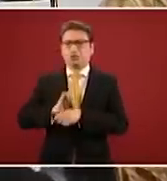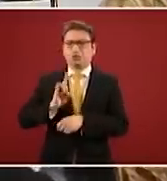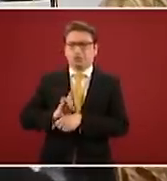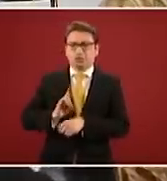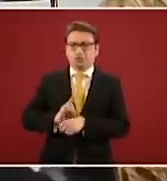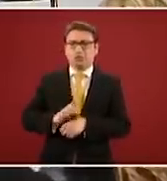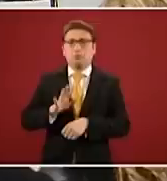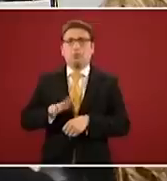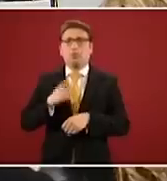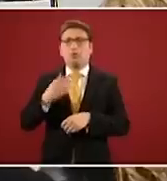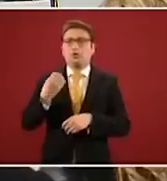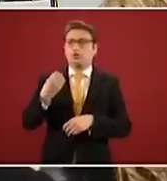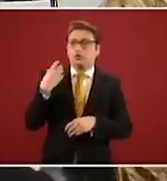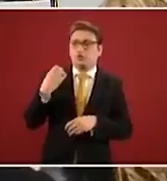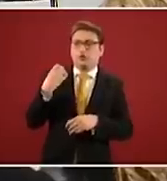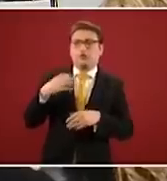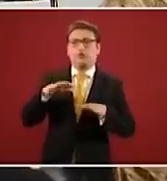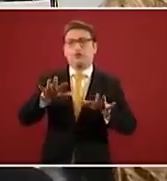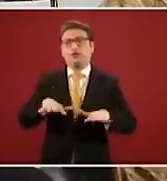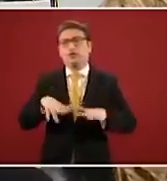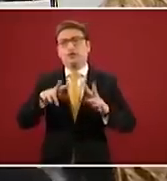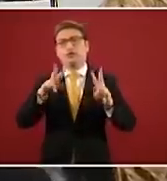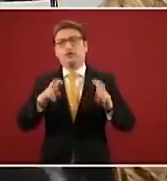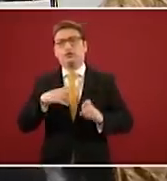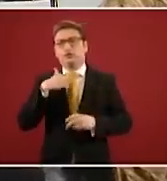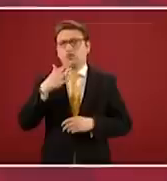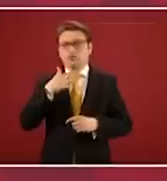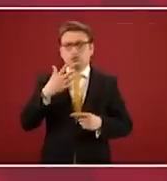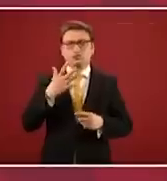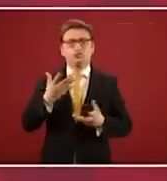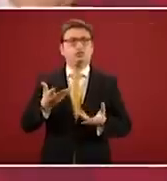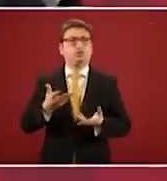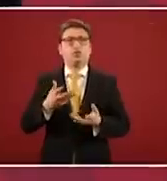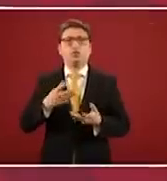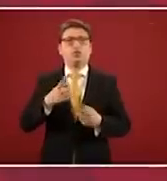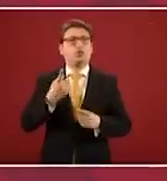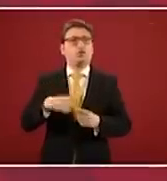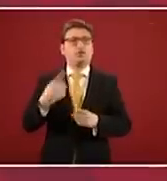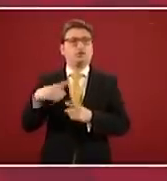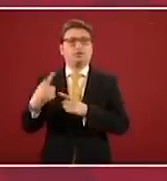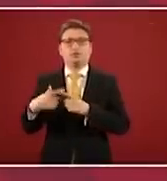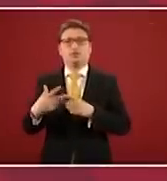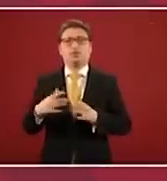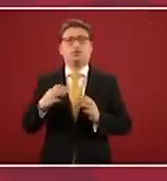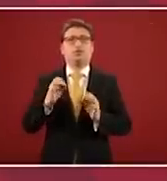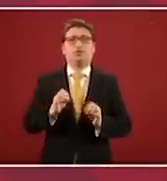hacer seminarios sobre la corrupción, esto